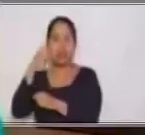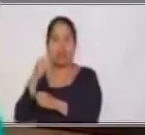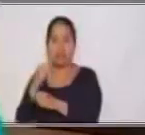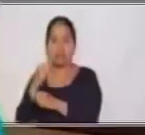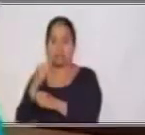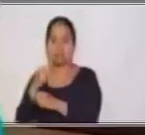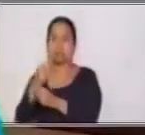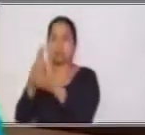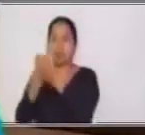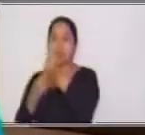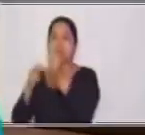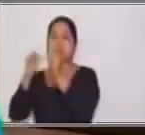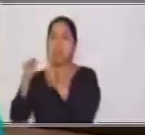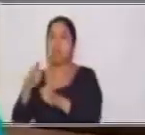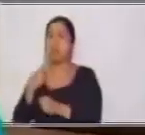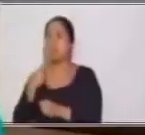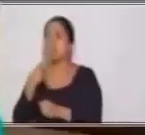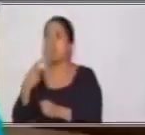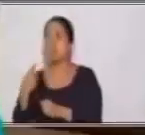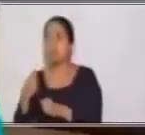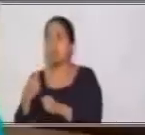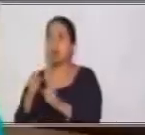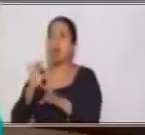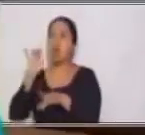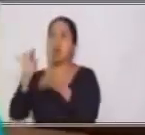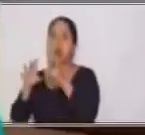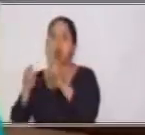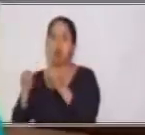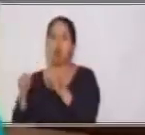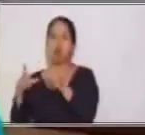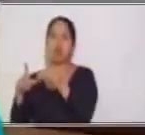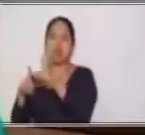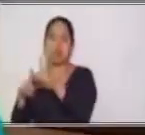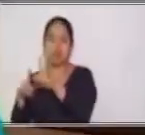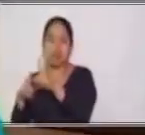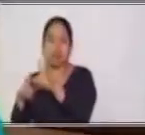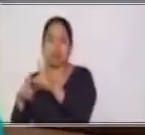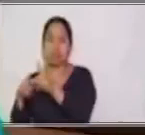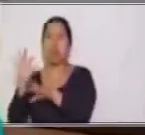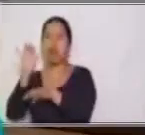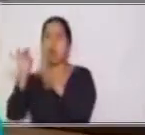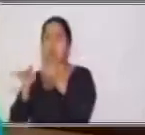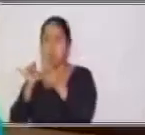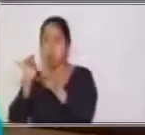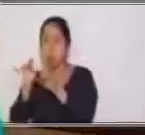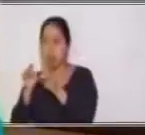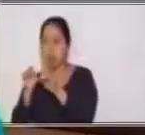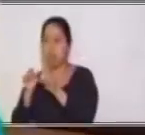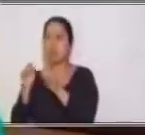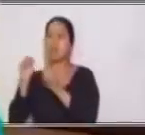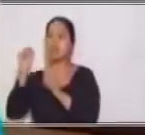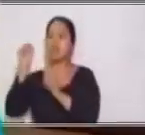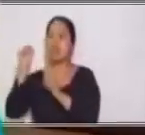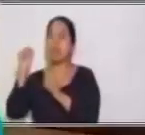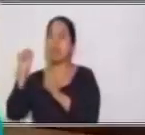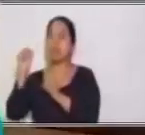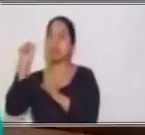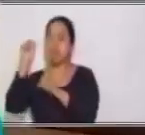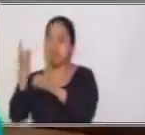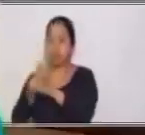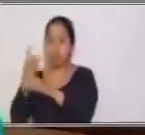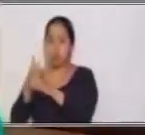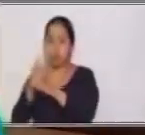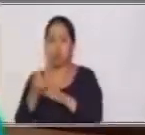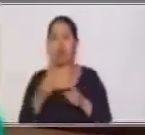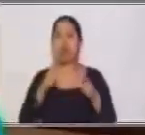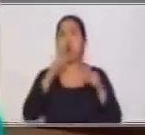o una sola sílaba, porque algunas siglas también cumplen función de acrónimo. Ya vamos a ver unos ejemplos. Ahora